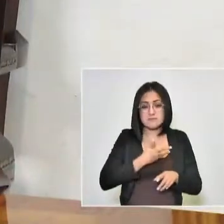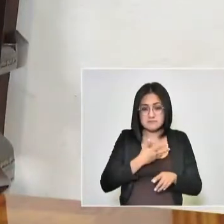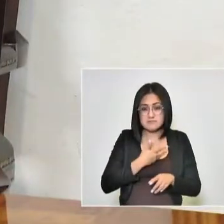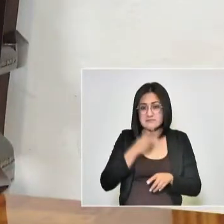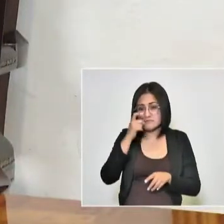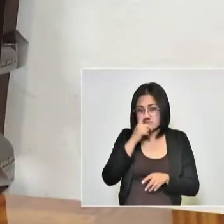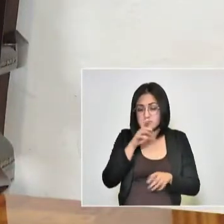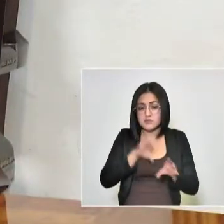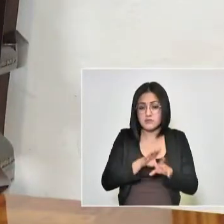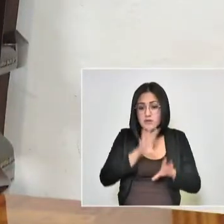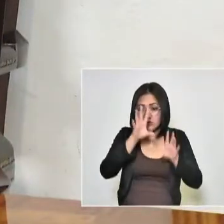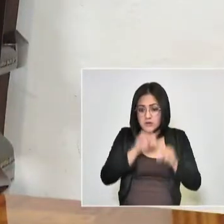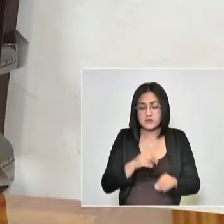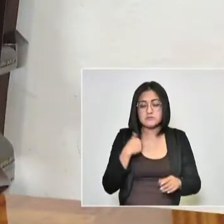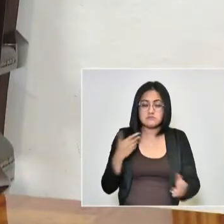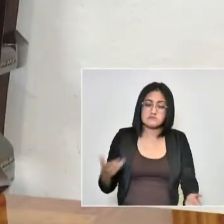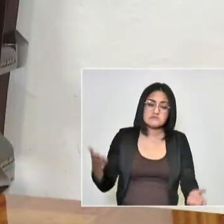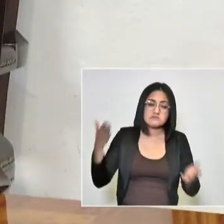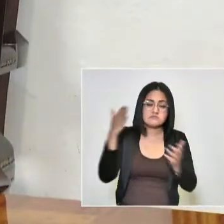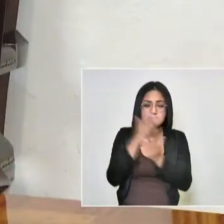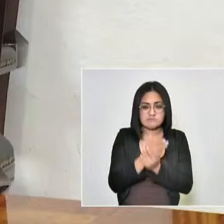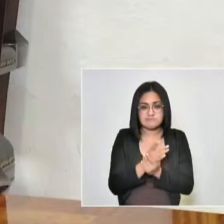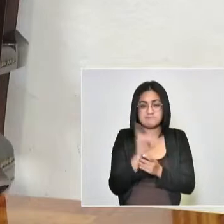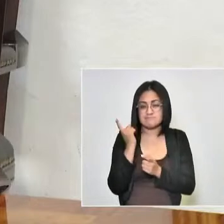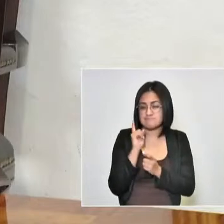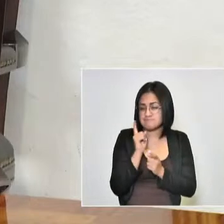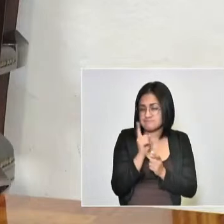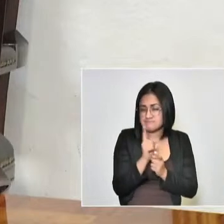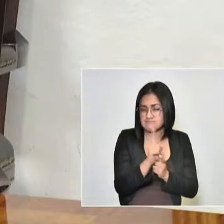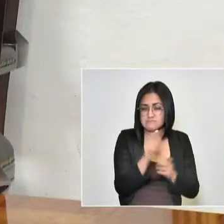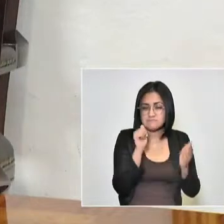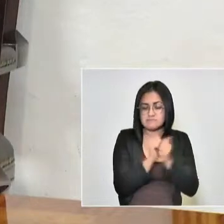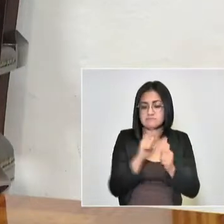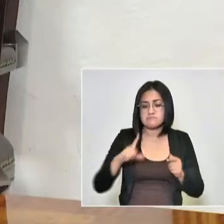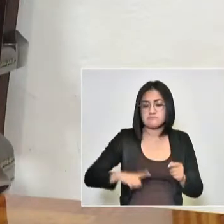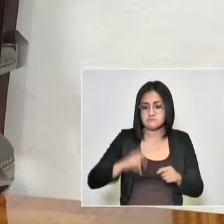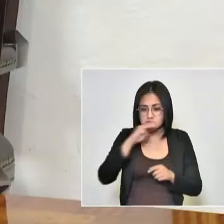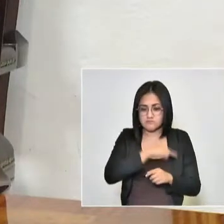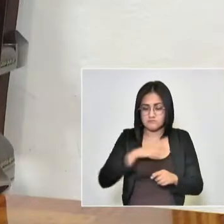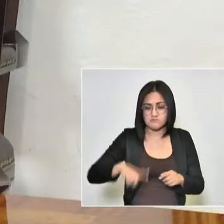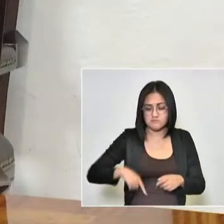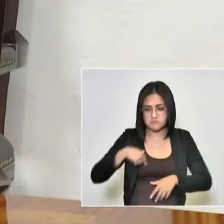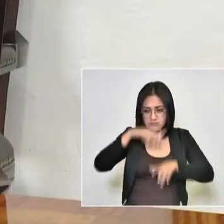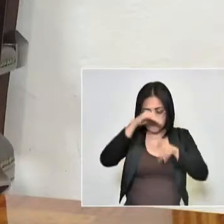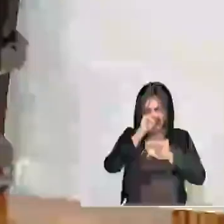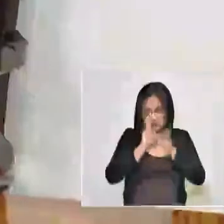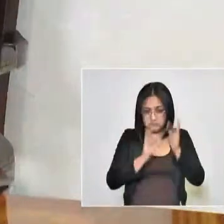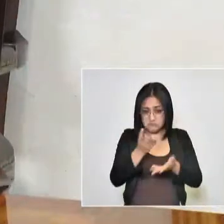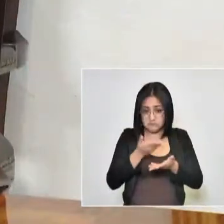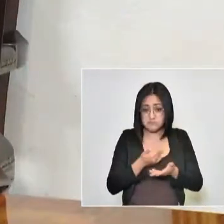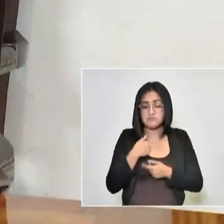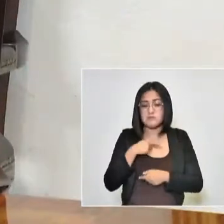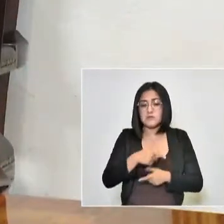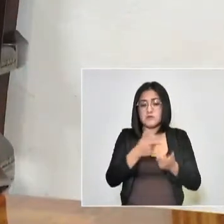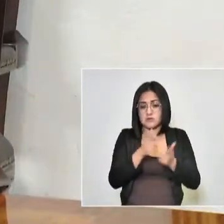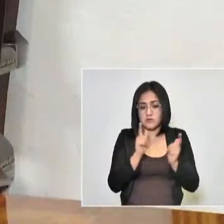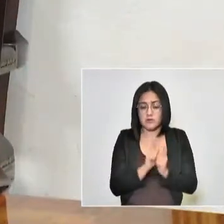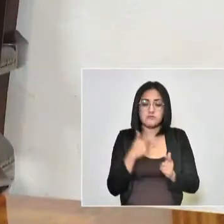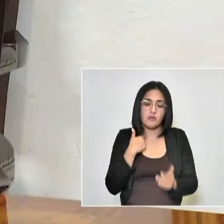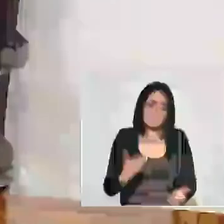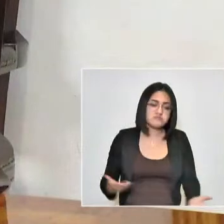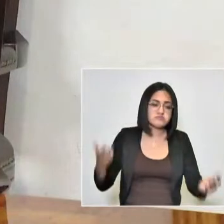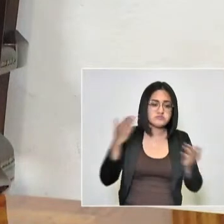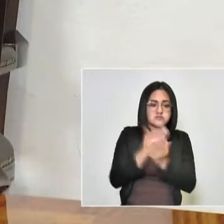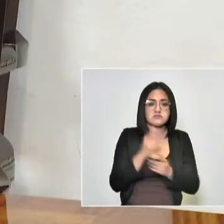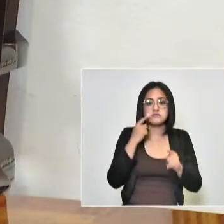inmediatamente nos trasladamos, tocamos base con los gobiernos municipales y el grupo técnico operativo decide